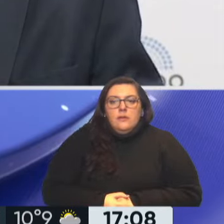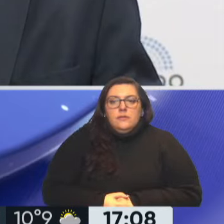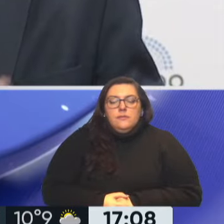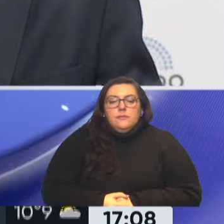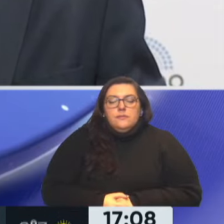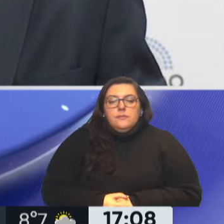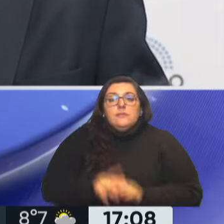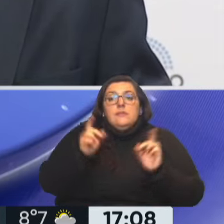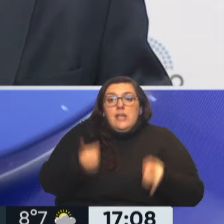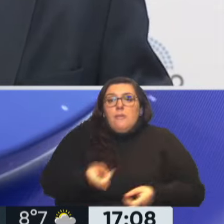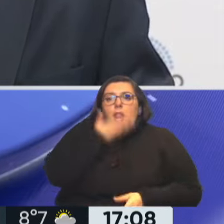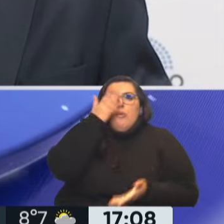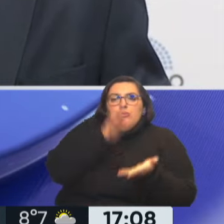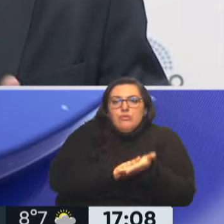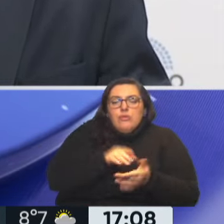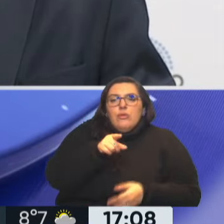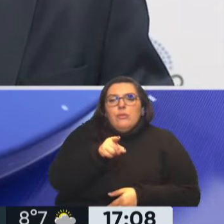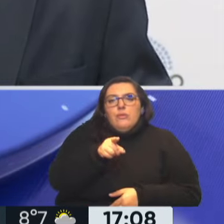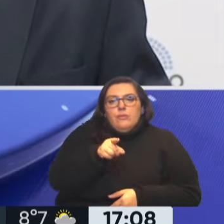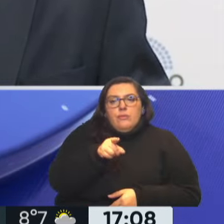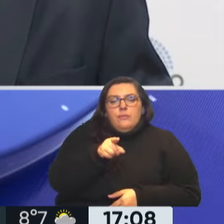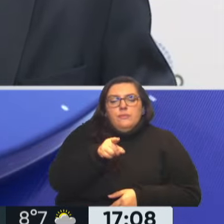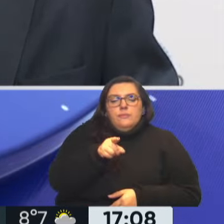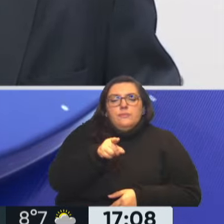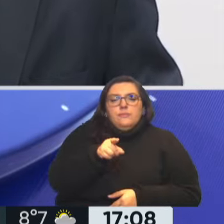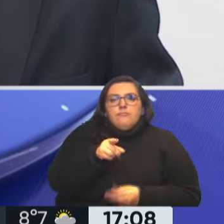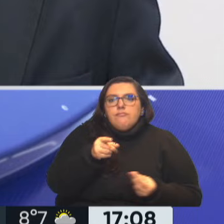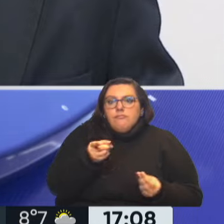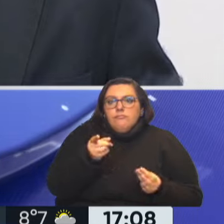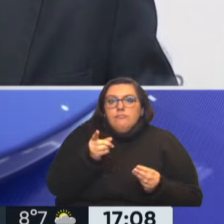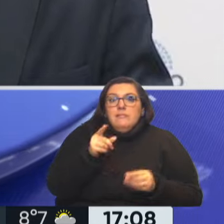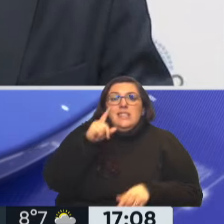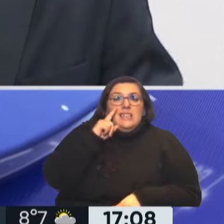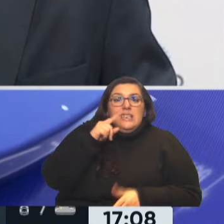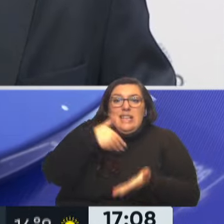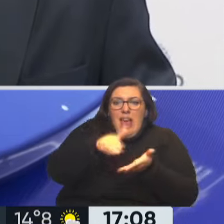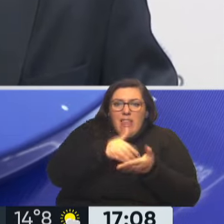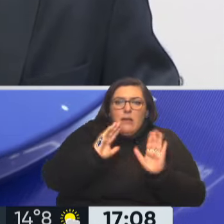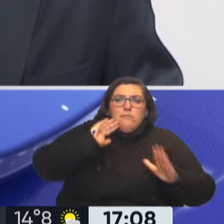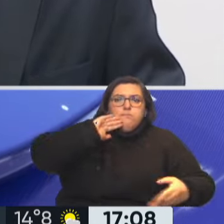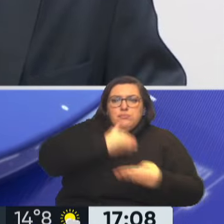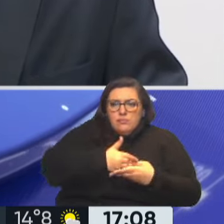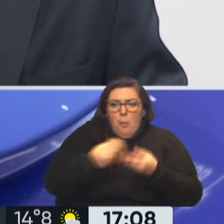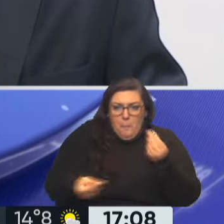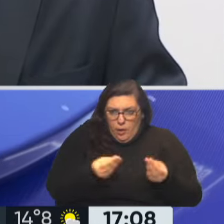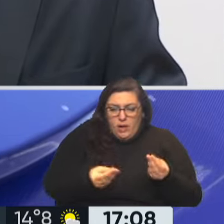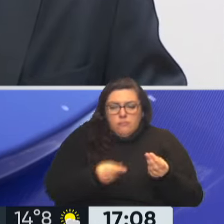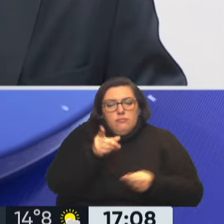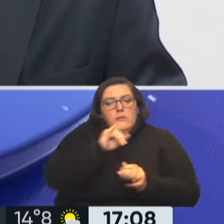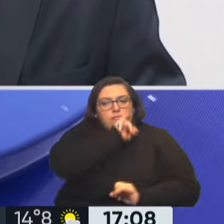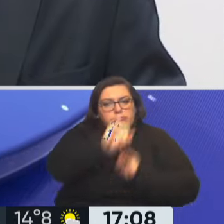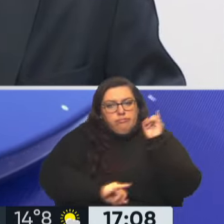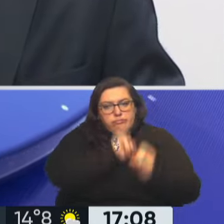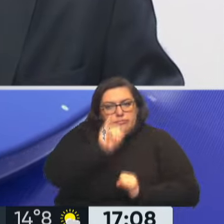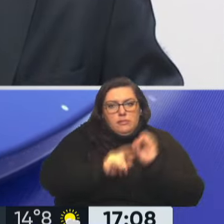manifestó por qué el gobierno finalmente decidió cerrar el INADI. Sigue la exposición del jefe de